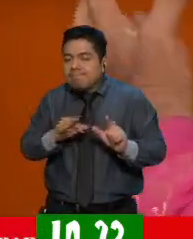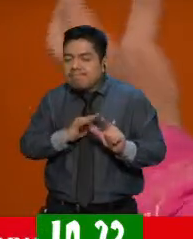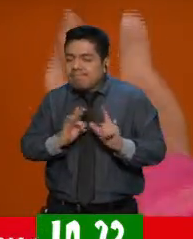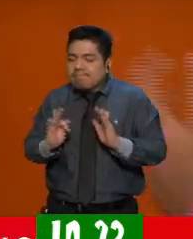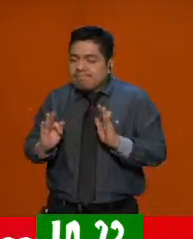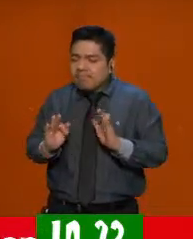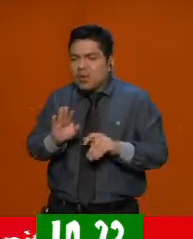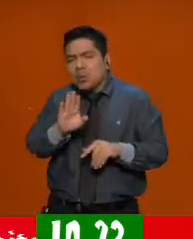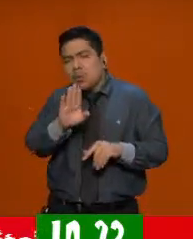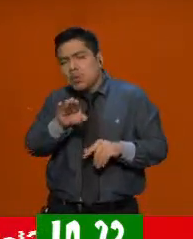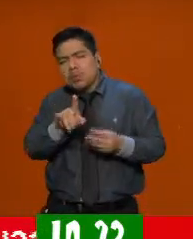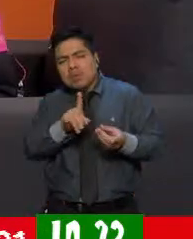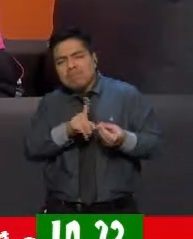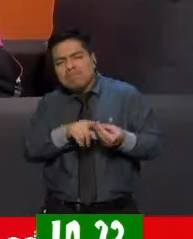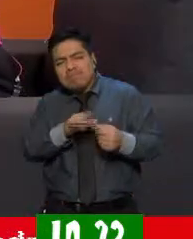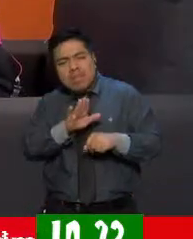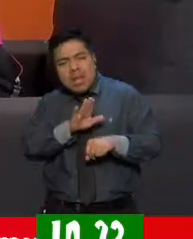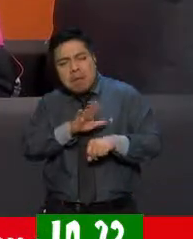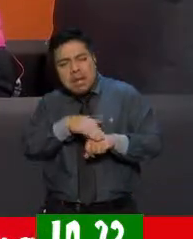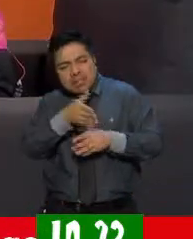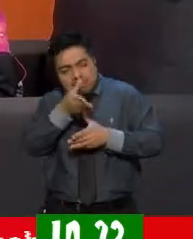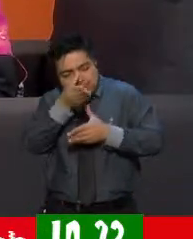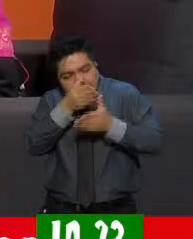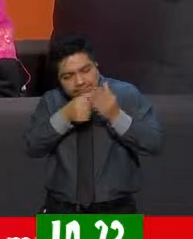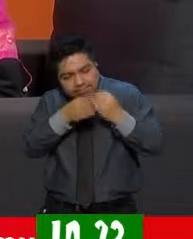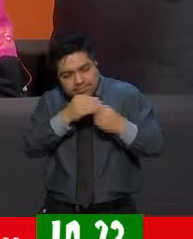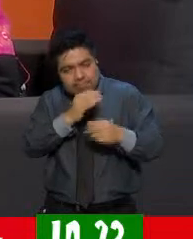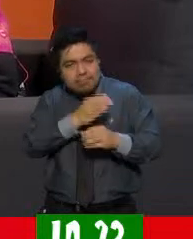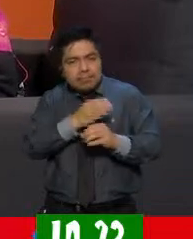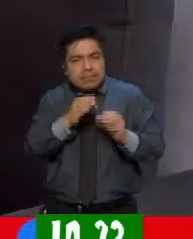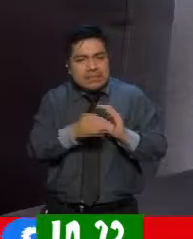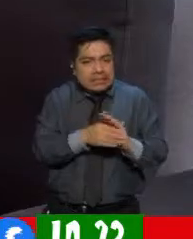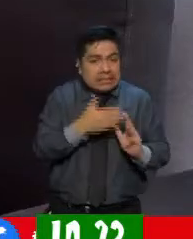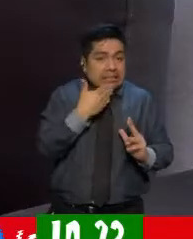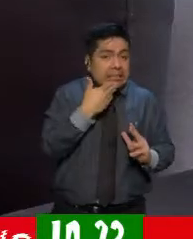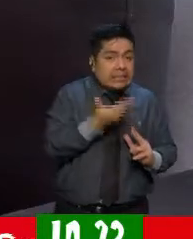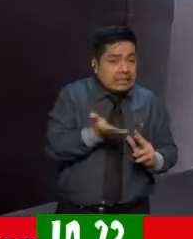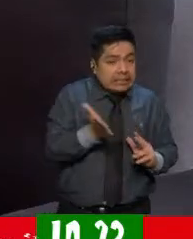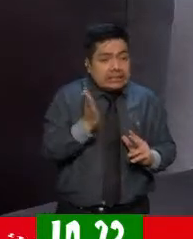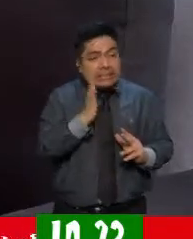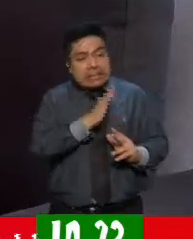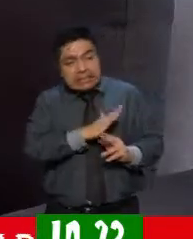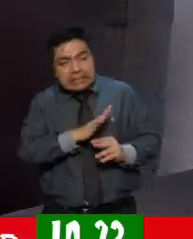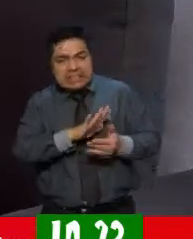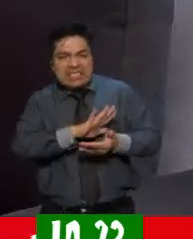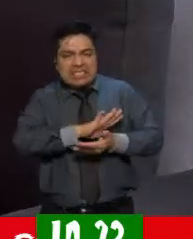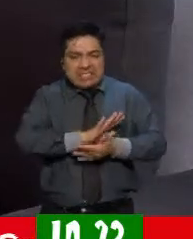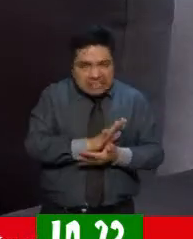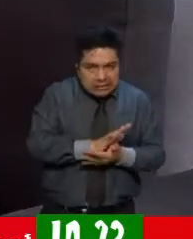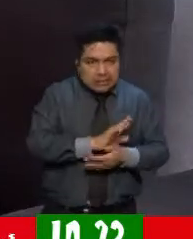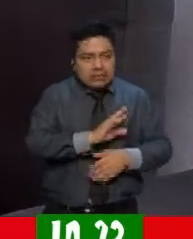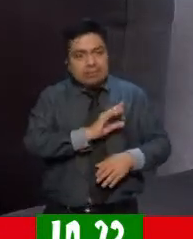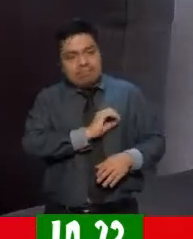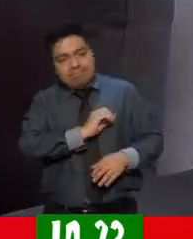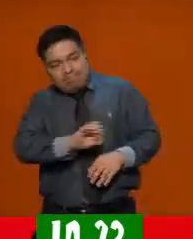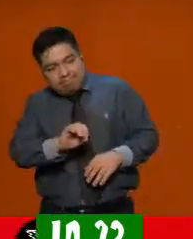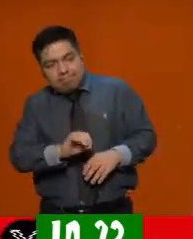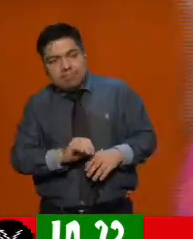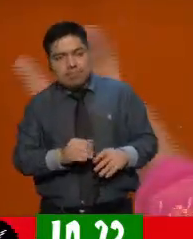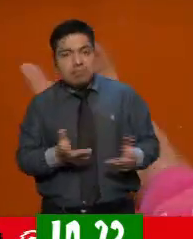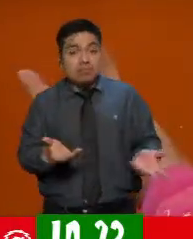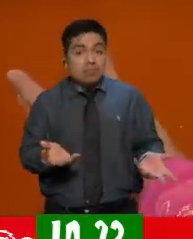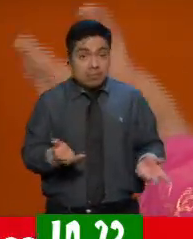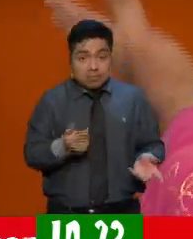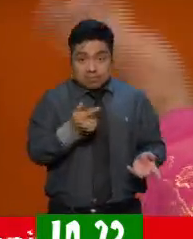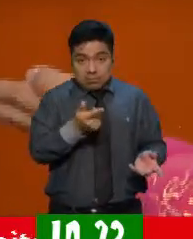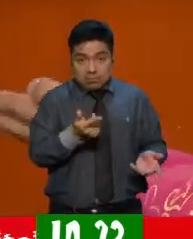dónde podemos, pues más o menos, darnos más cuenta de si estamos siendo o no partícipes de ese discurso de odio?